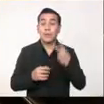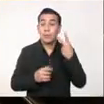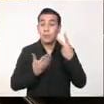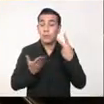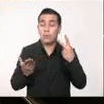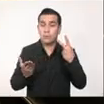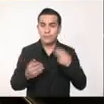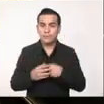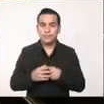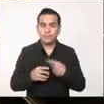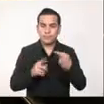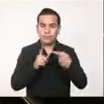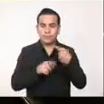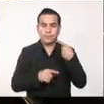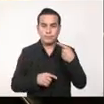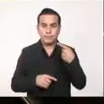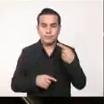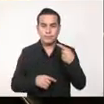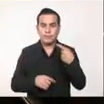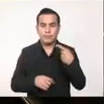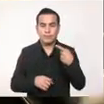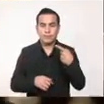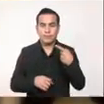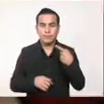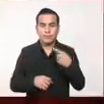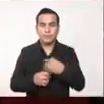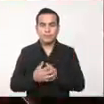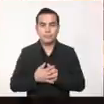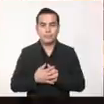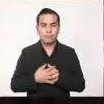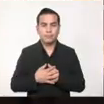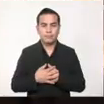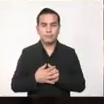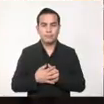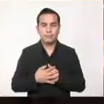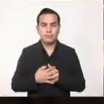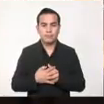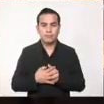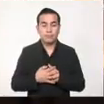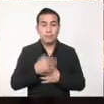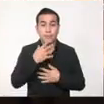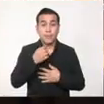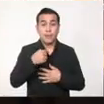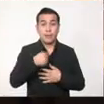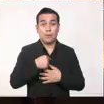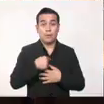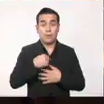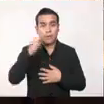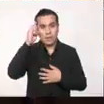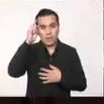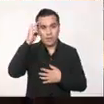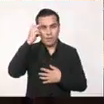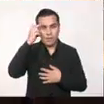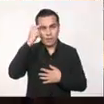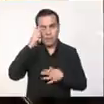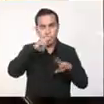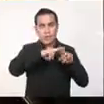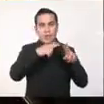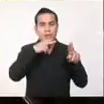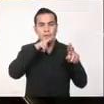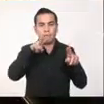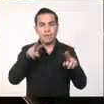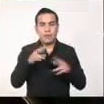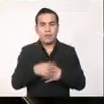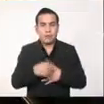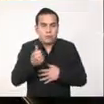cosas. La primera es que cuando yo dije oposición, y pues estamos claros que no